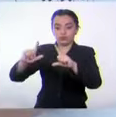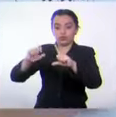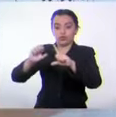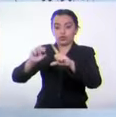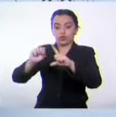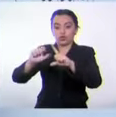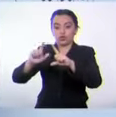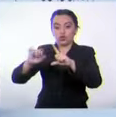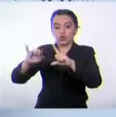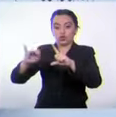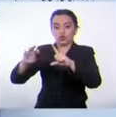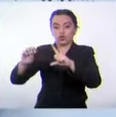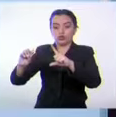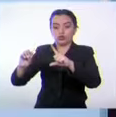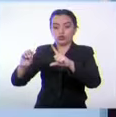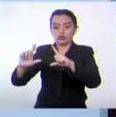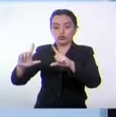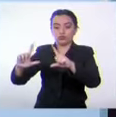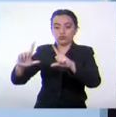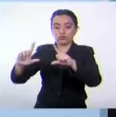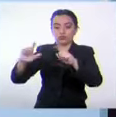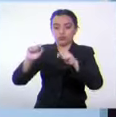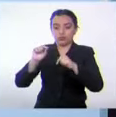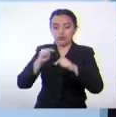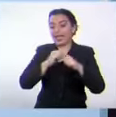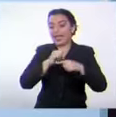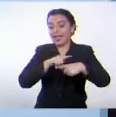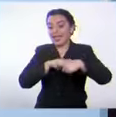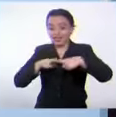y esto dividido entre 100.